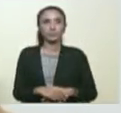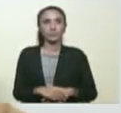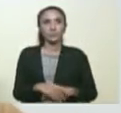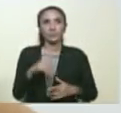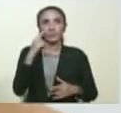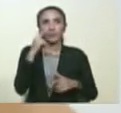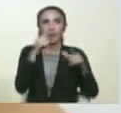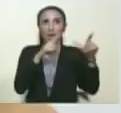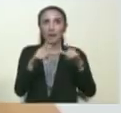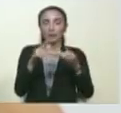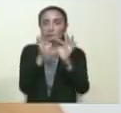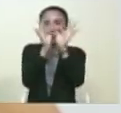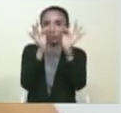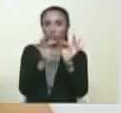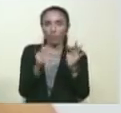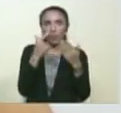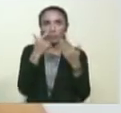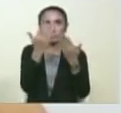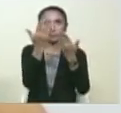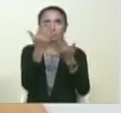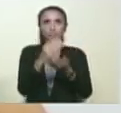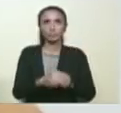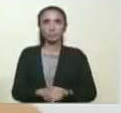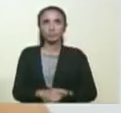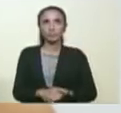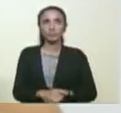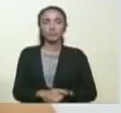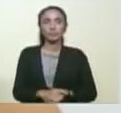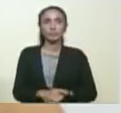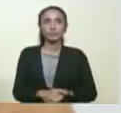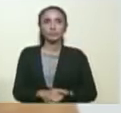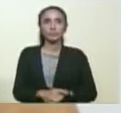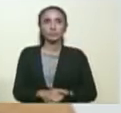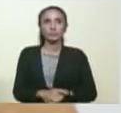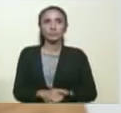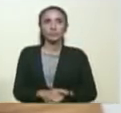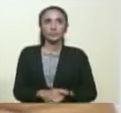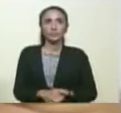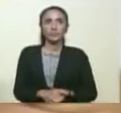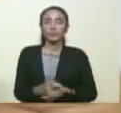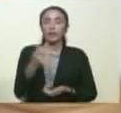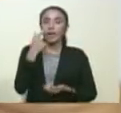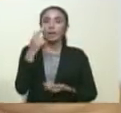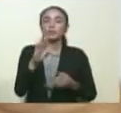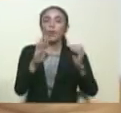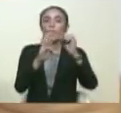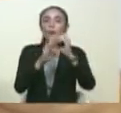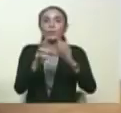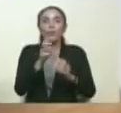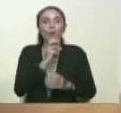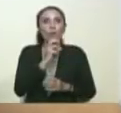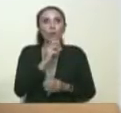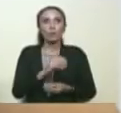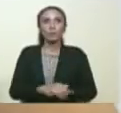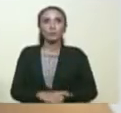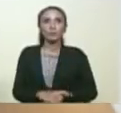Físicamente, aquí la tenemos. Esta sí va a tener existencia física, el Petrooro.